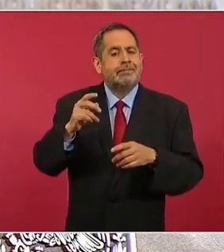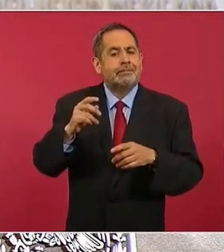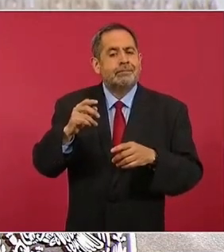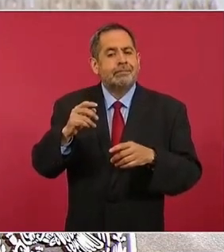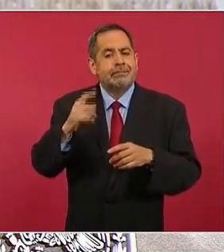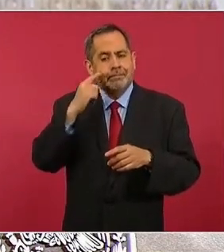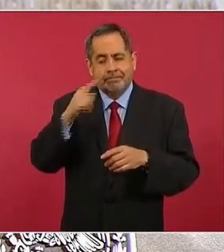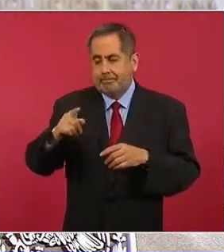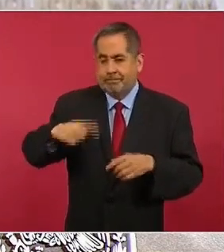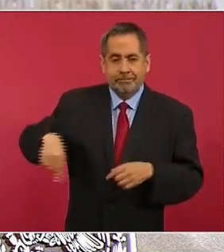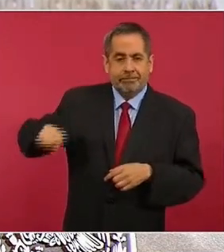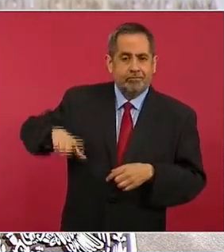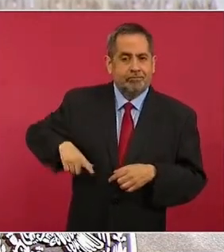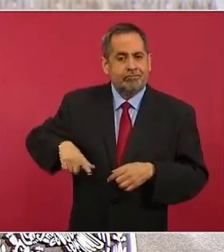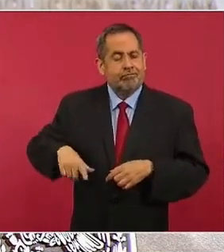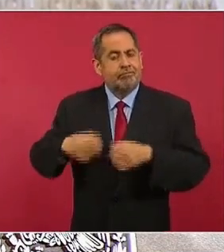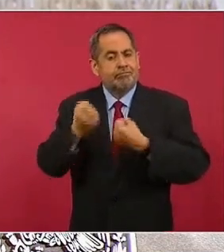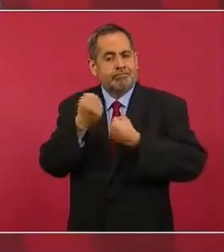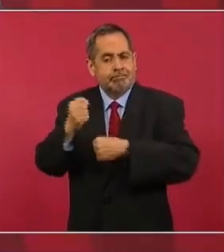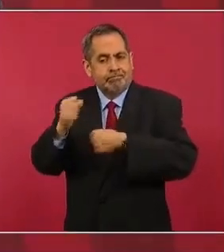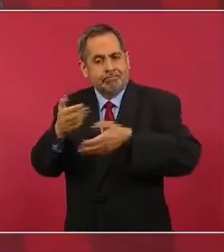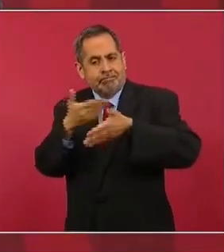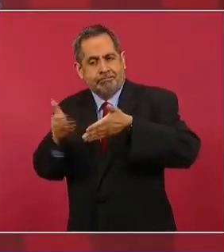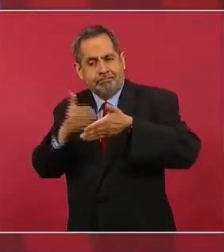de corrupción al gobierno de arriba para abajo,